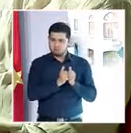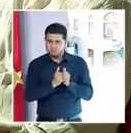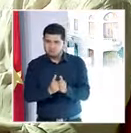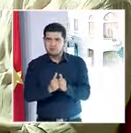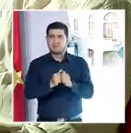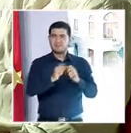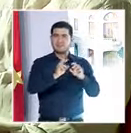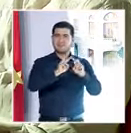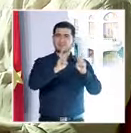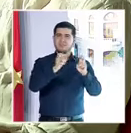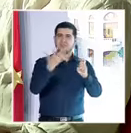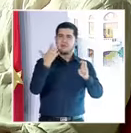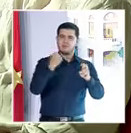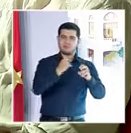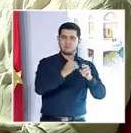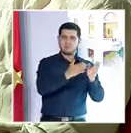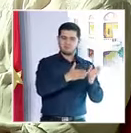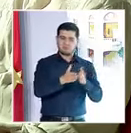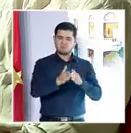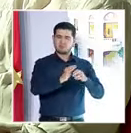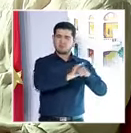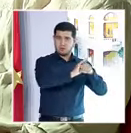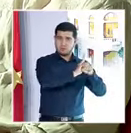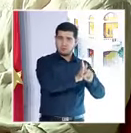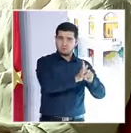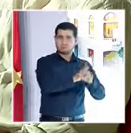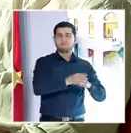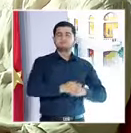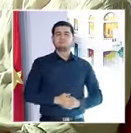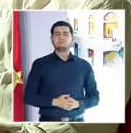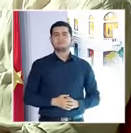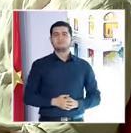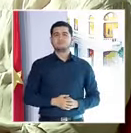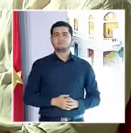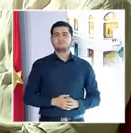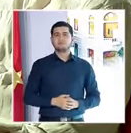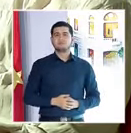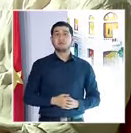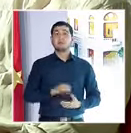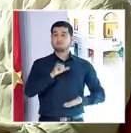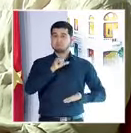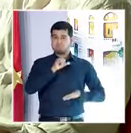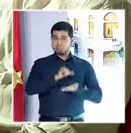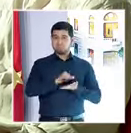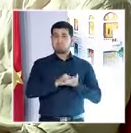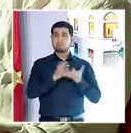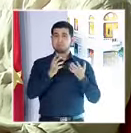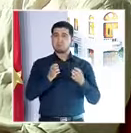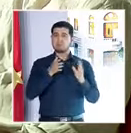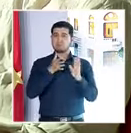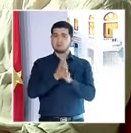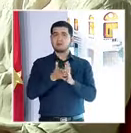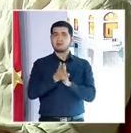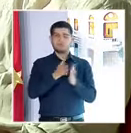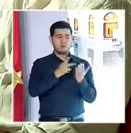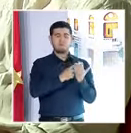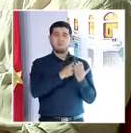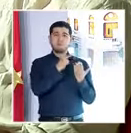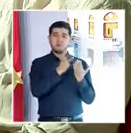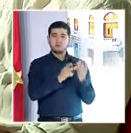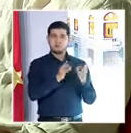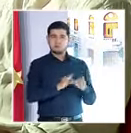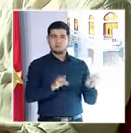del COVID-19. De la misma manera, quiero señalar que proyectos importantes en